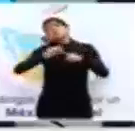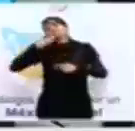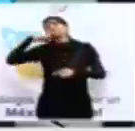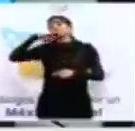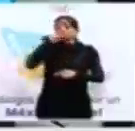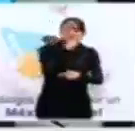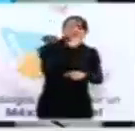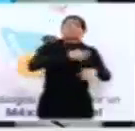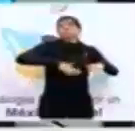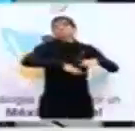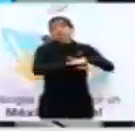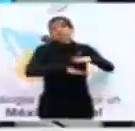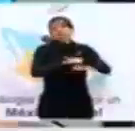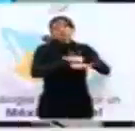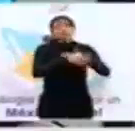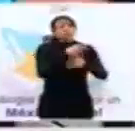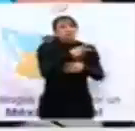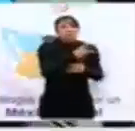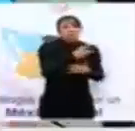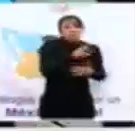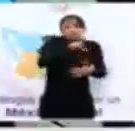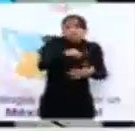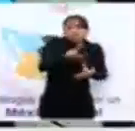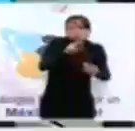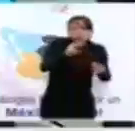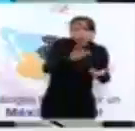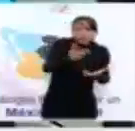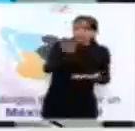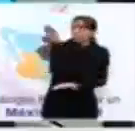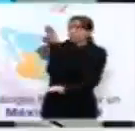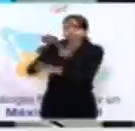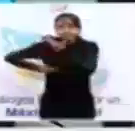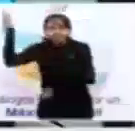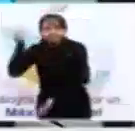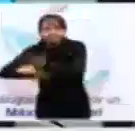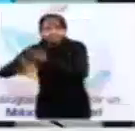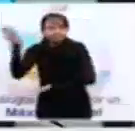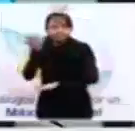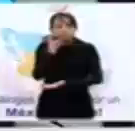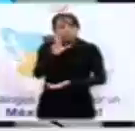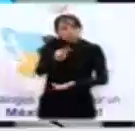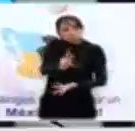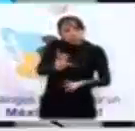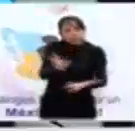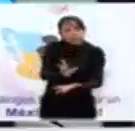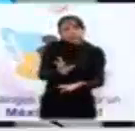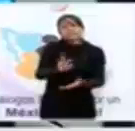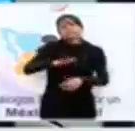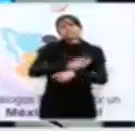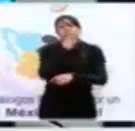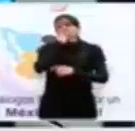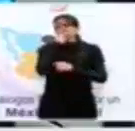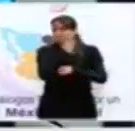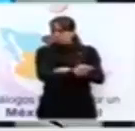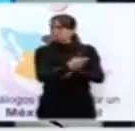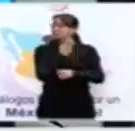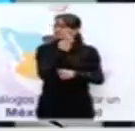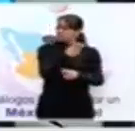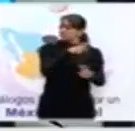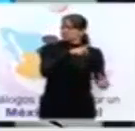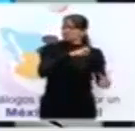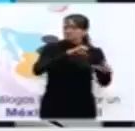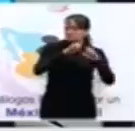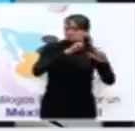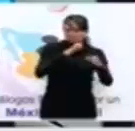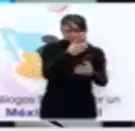TLC. Se registraron ingresos en la balanza comercial porque decían que estaba creciendo la balanza comercial en el